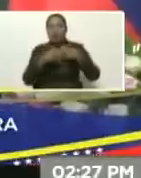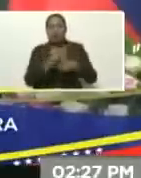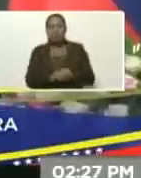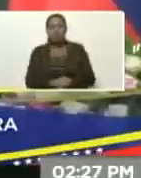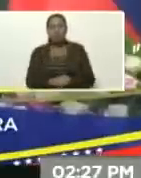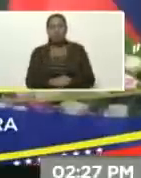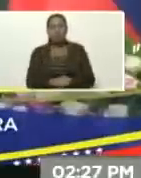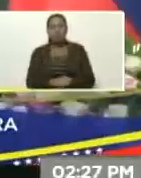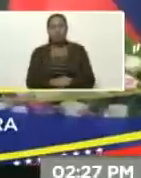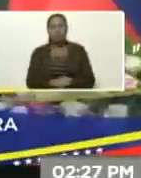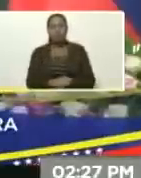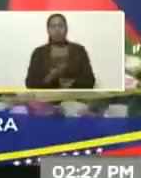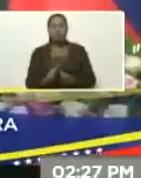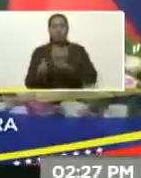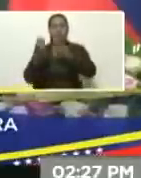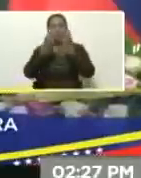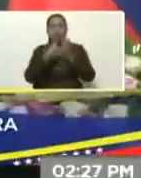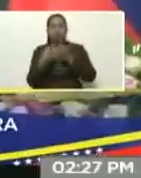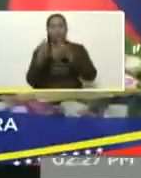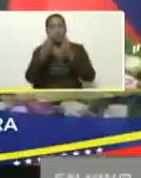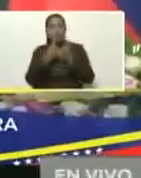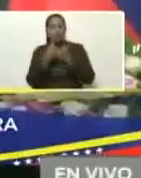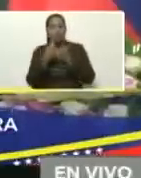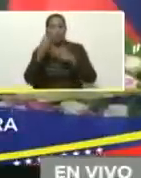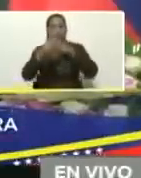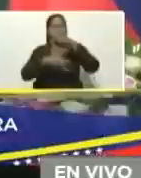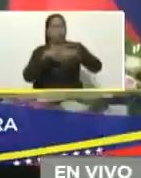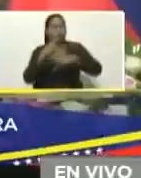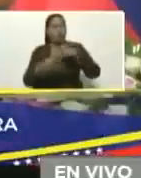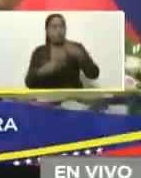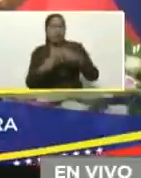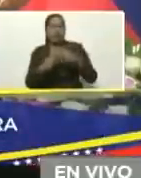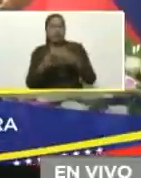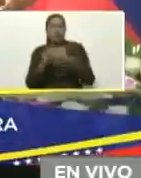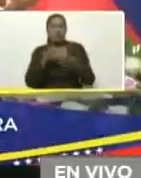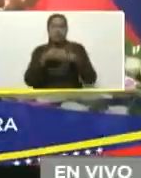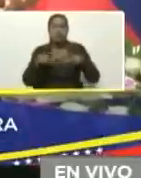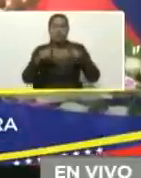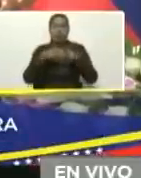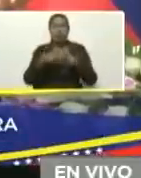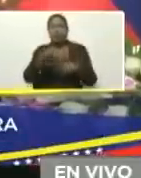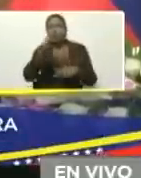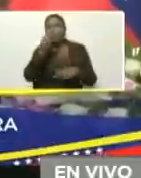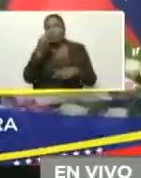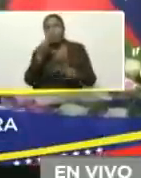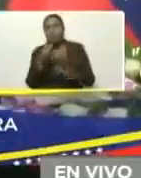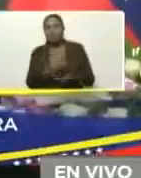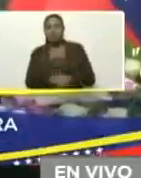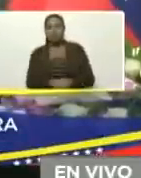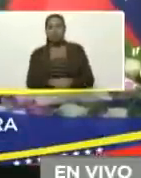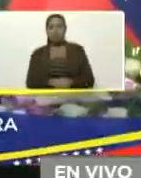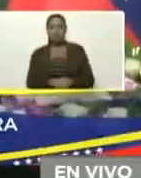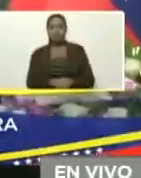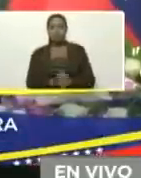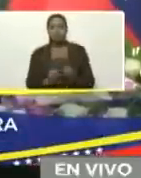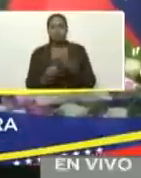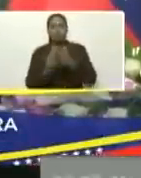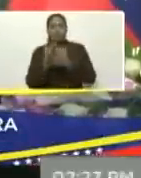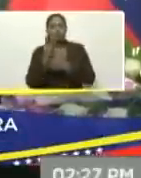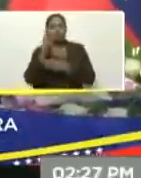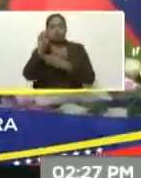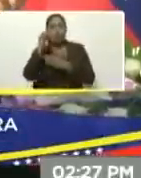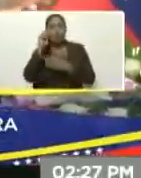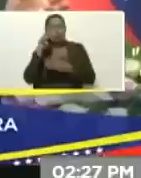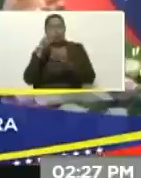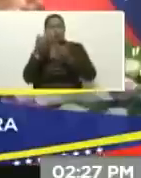de la economía productiva, del campo, de los alimentos, un florecimiento nunca